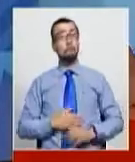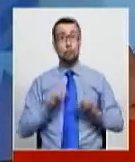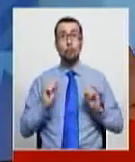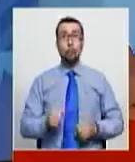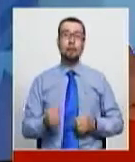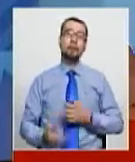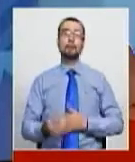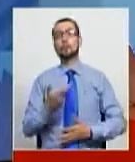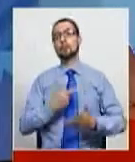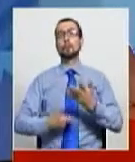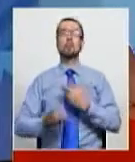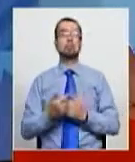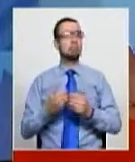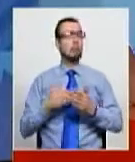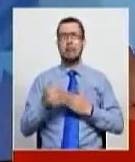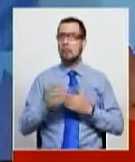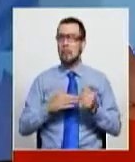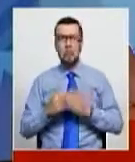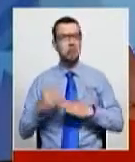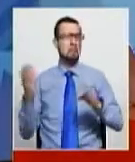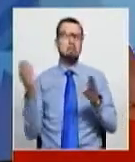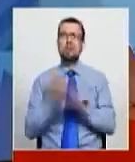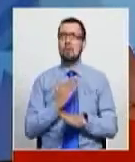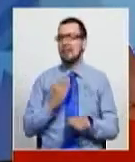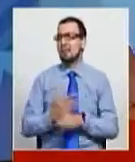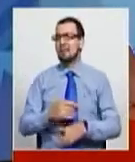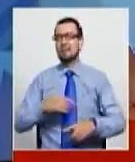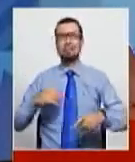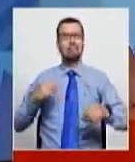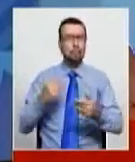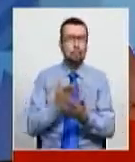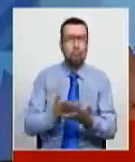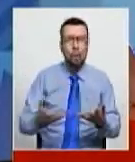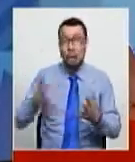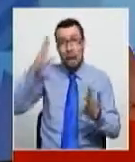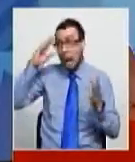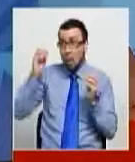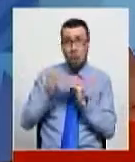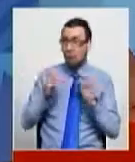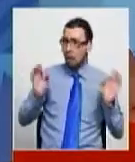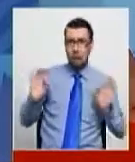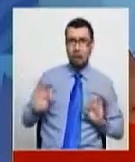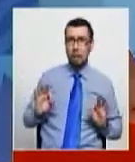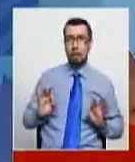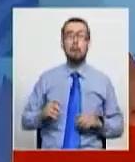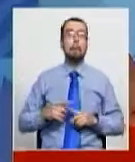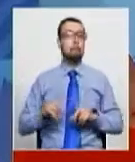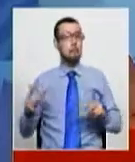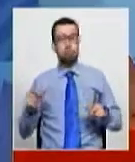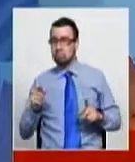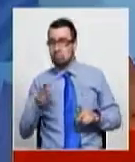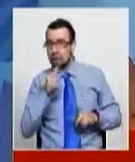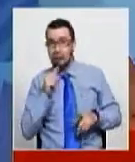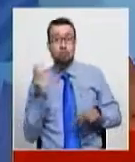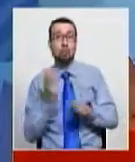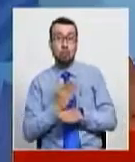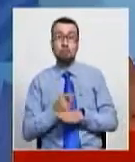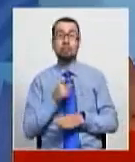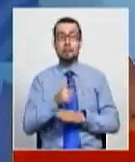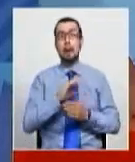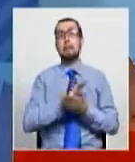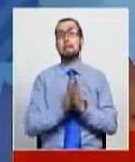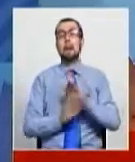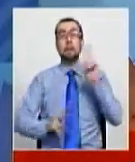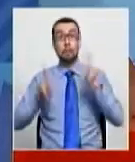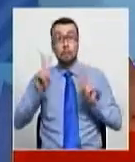aunque haya conflictos aunque haya diferencias aunque no estemos de acuerdo pero que no haya rompimiento de la paz me parece a mí